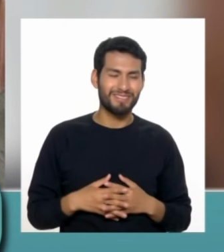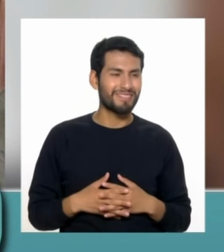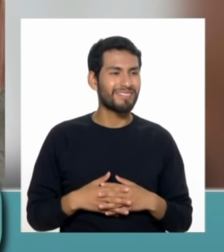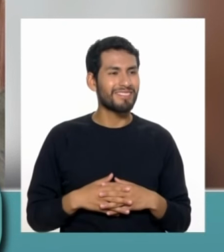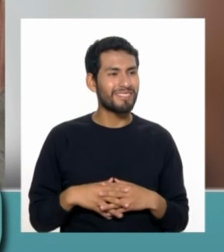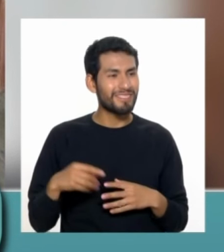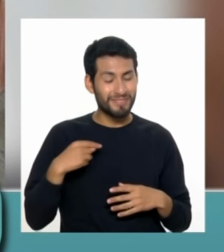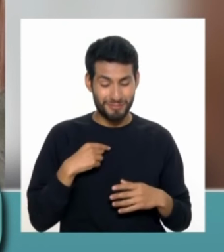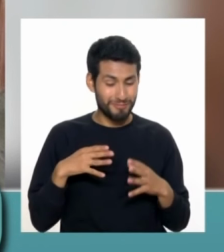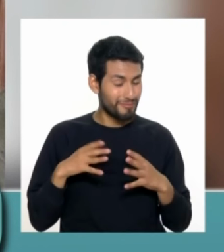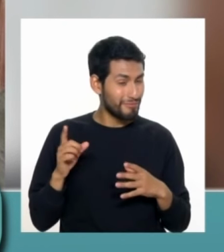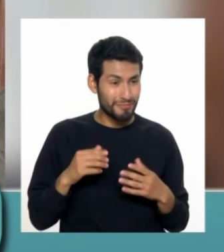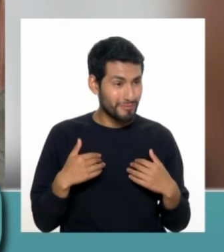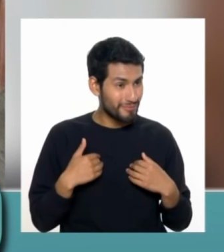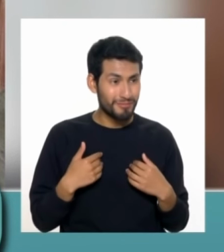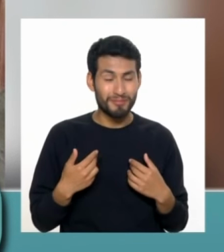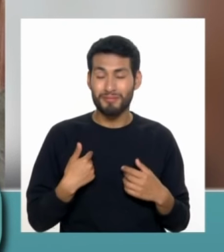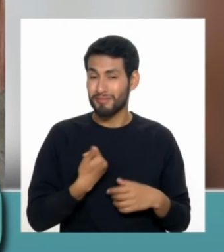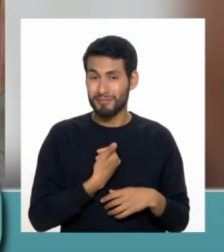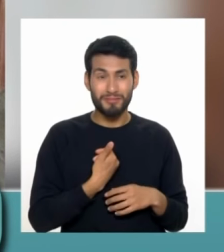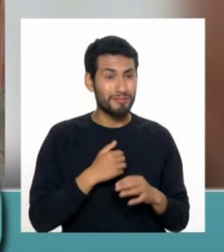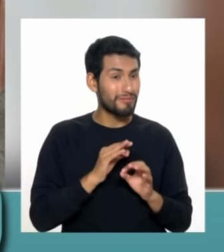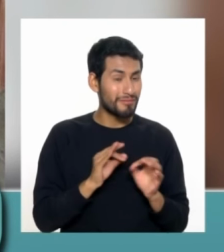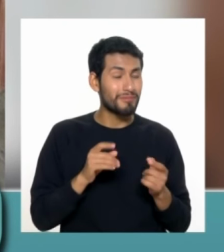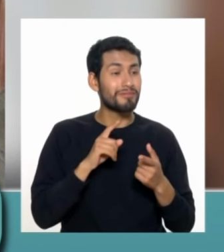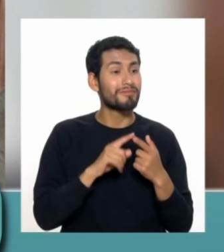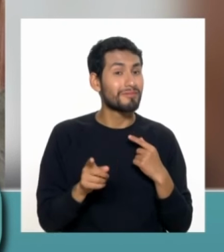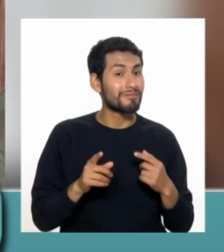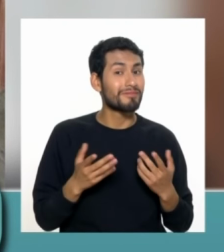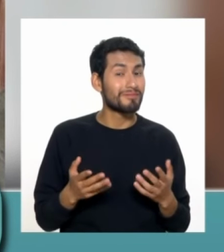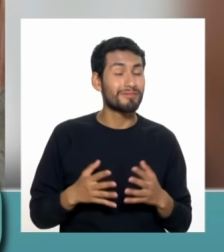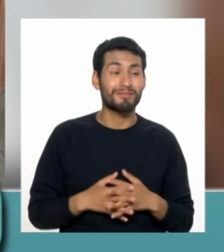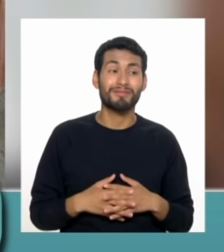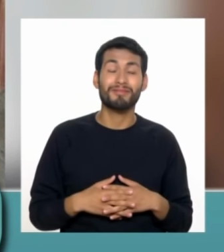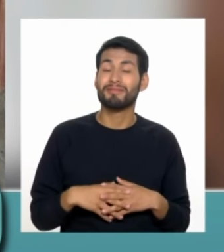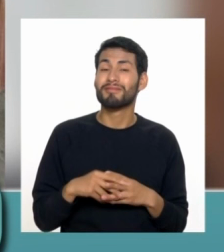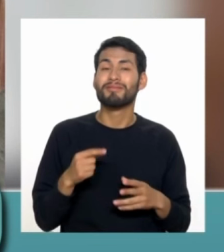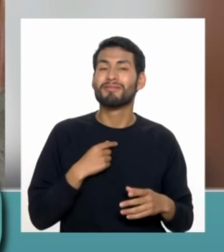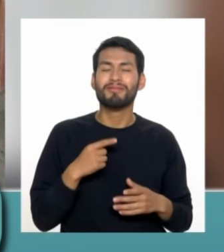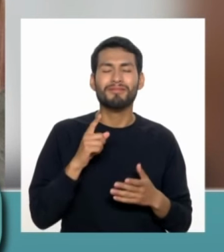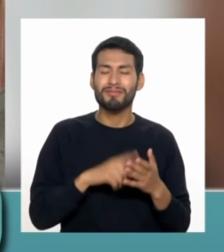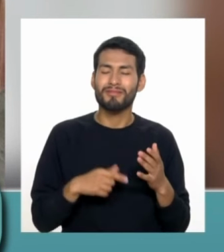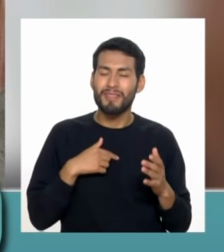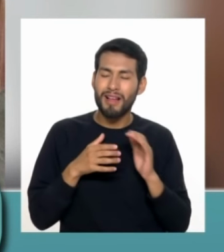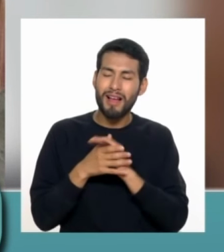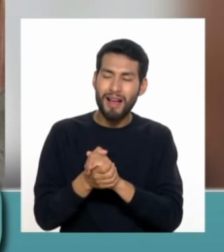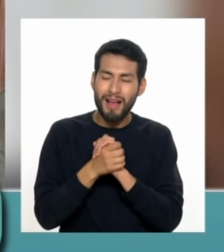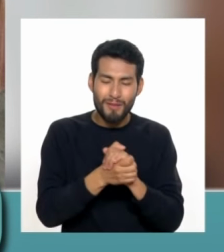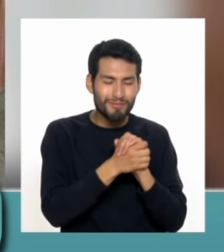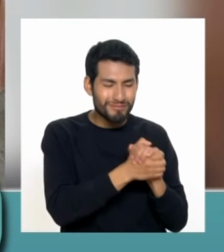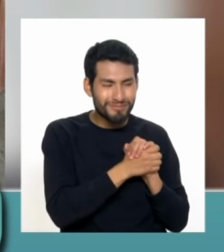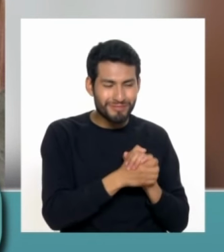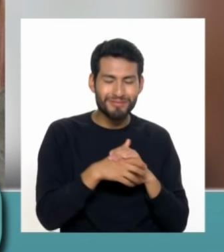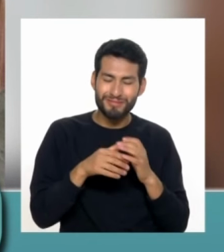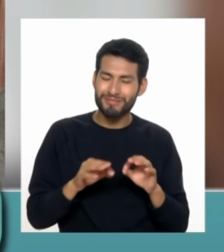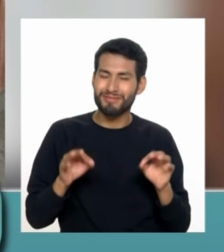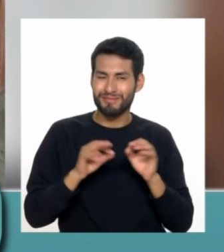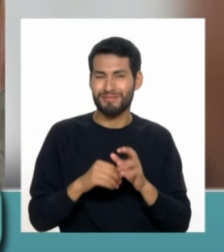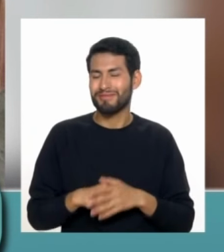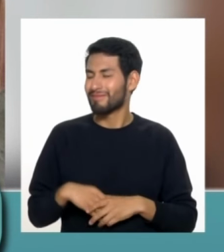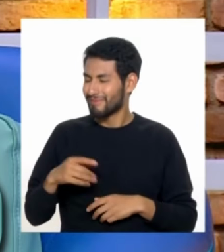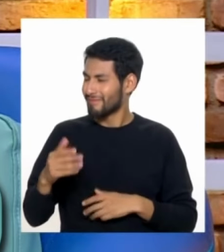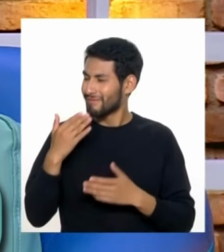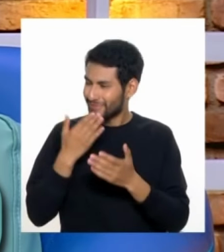no soy millonario, no tengo cantidad de dinero ni nada por el estilo, pero lo que más me sobra son amistades y... Pero además eres rico del alma,